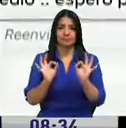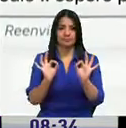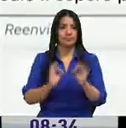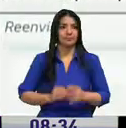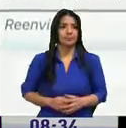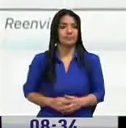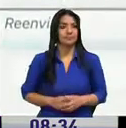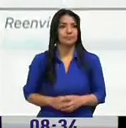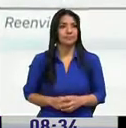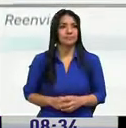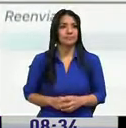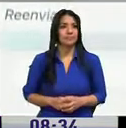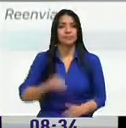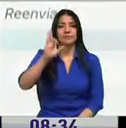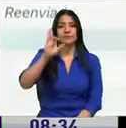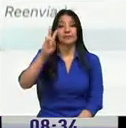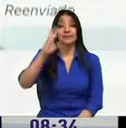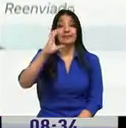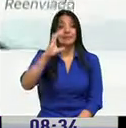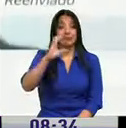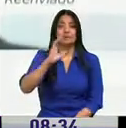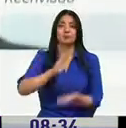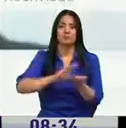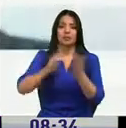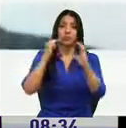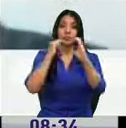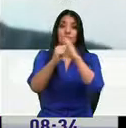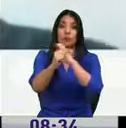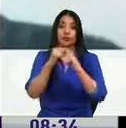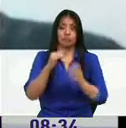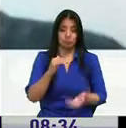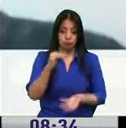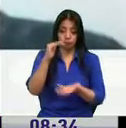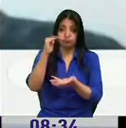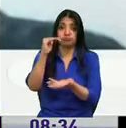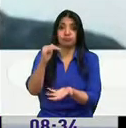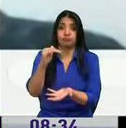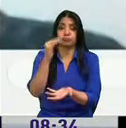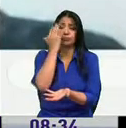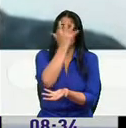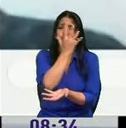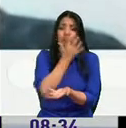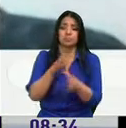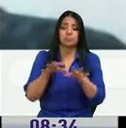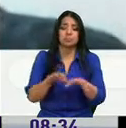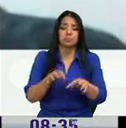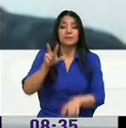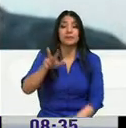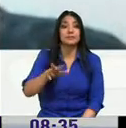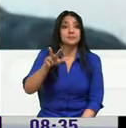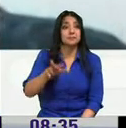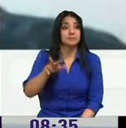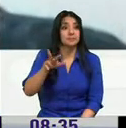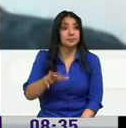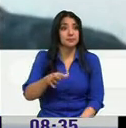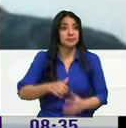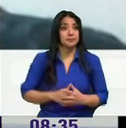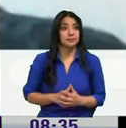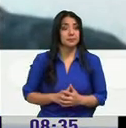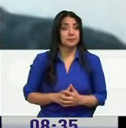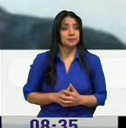estamos. Señor Televicentro, por mi motivo escribo es porque estoy dando adopción responsable a una hermosa cachorrita de 3 meses. Tiene 3 meses,